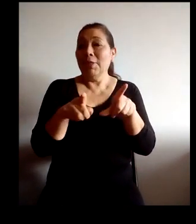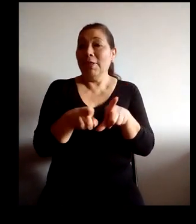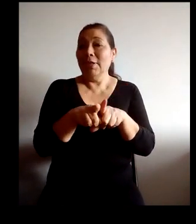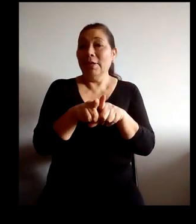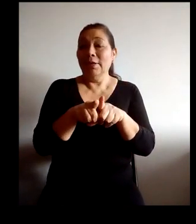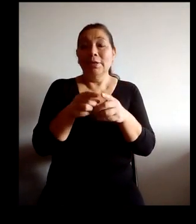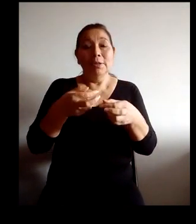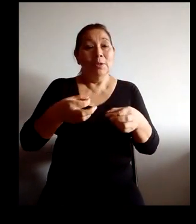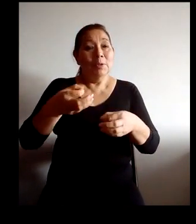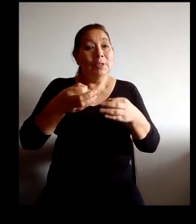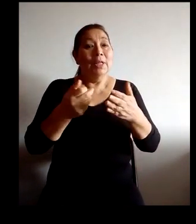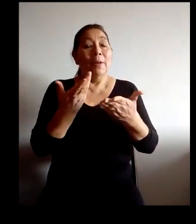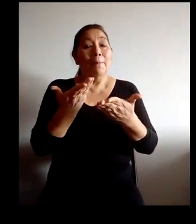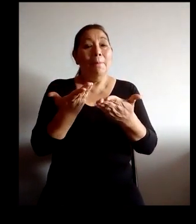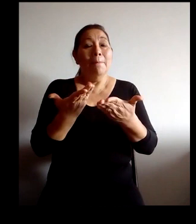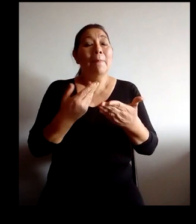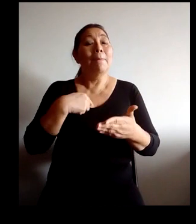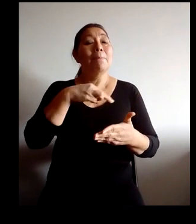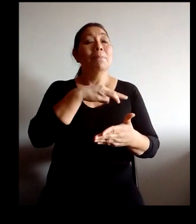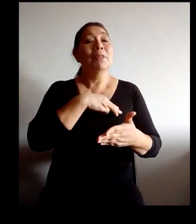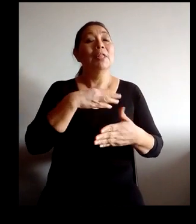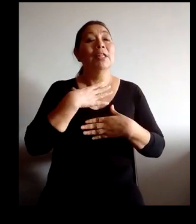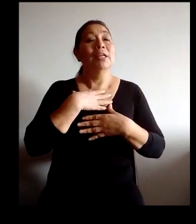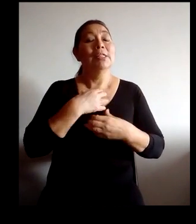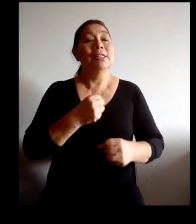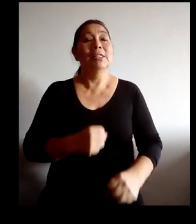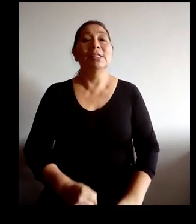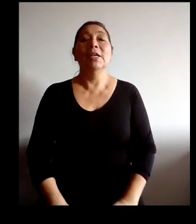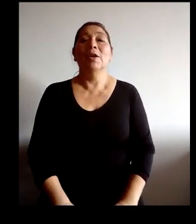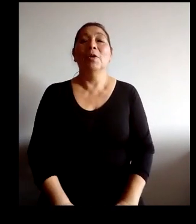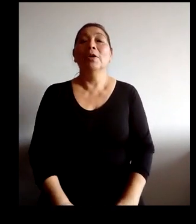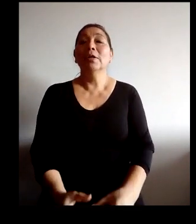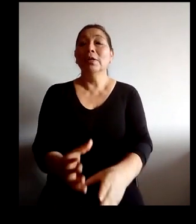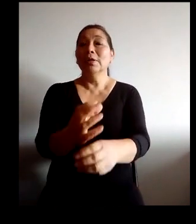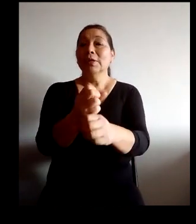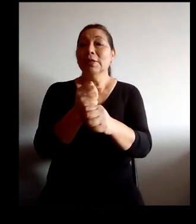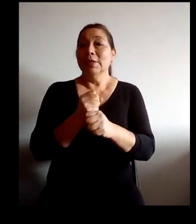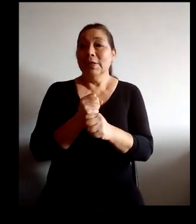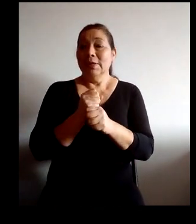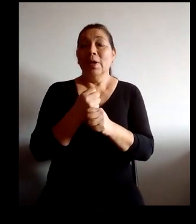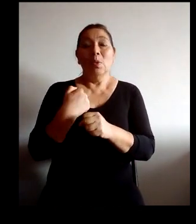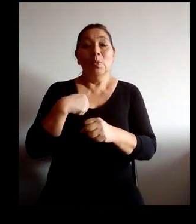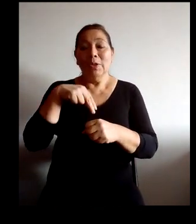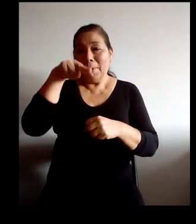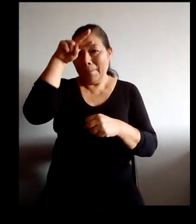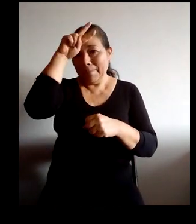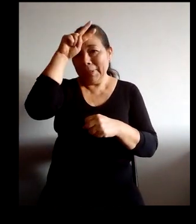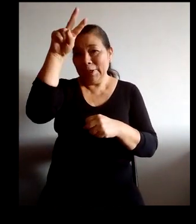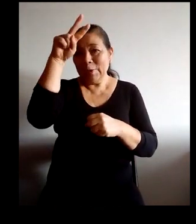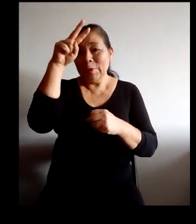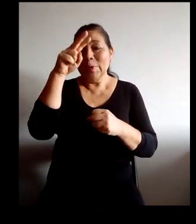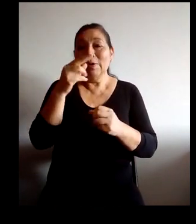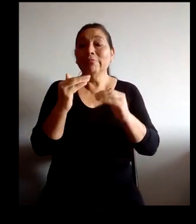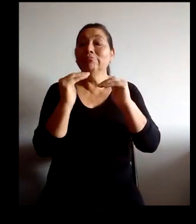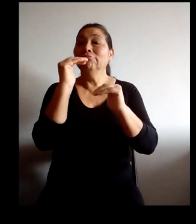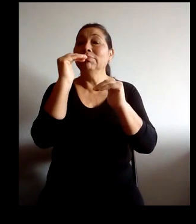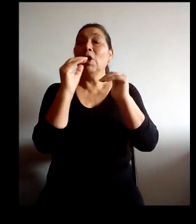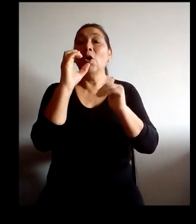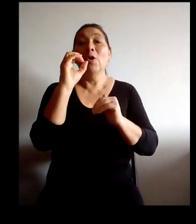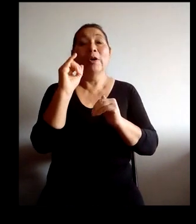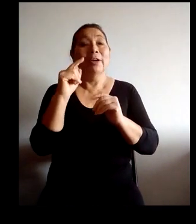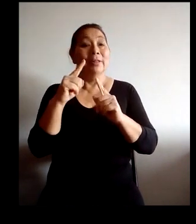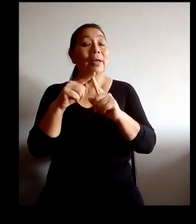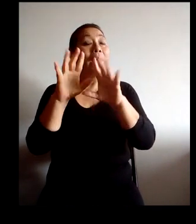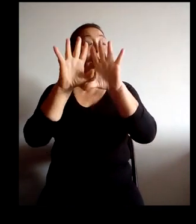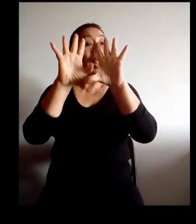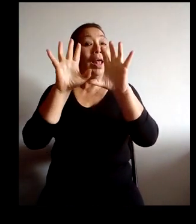nuestro país es el estándar OIT para la evaluación y calificación de enfermedades ocupacionales,